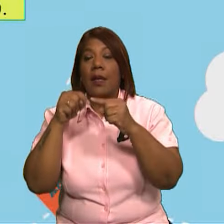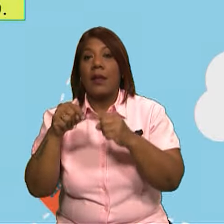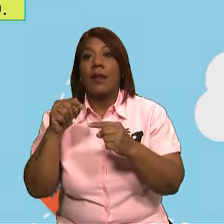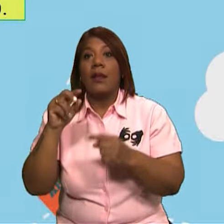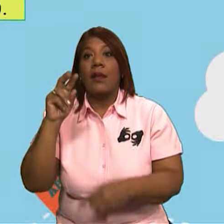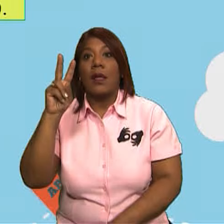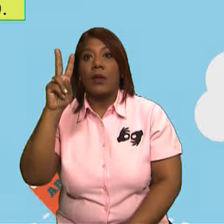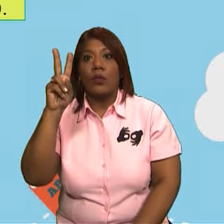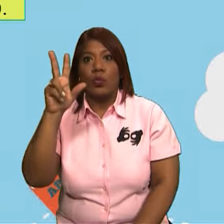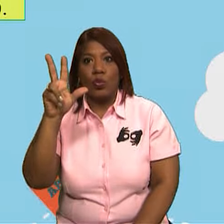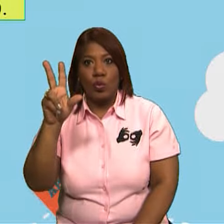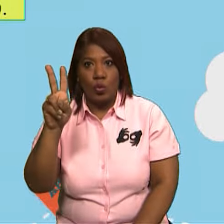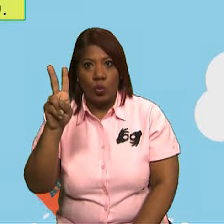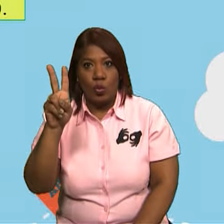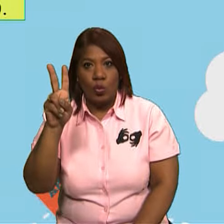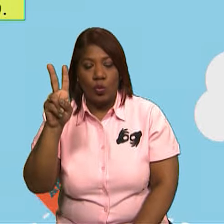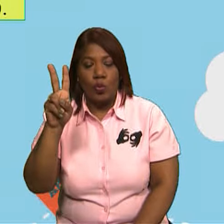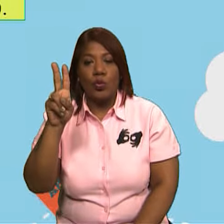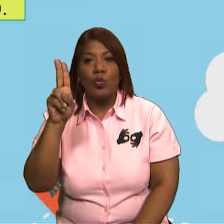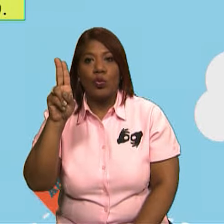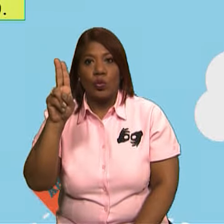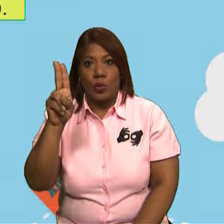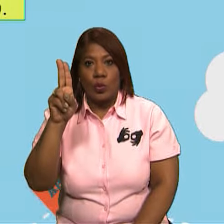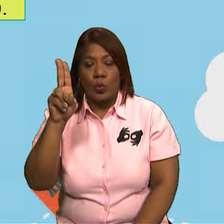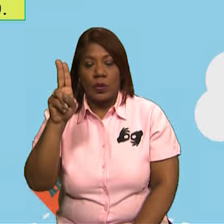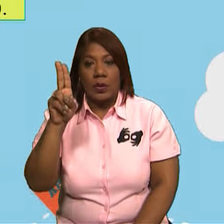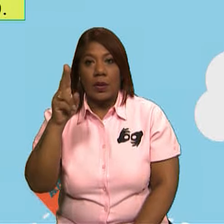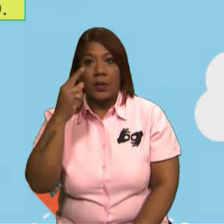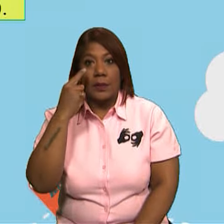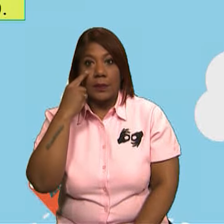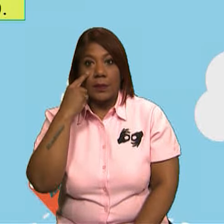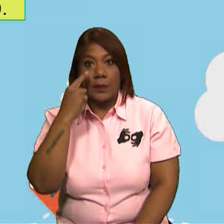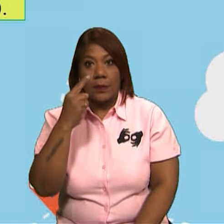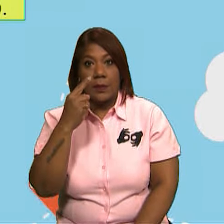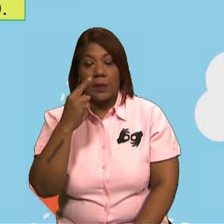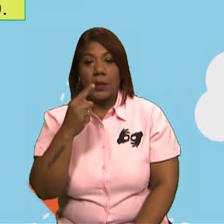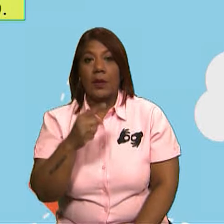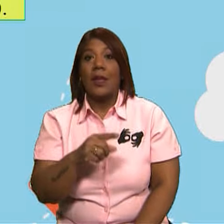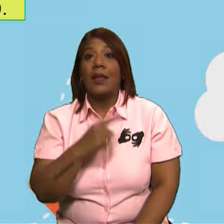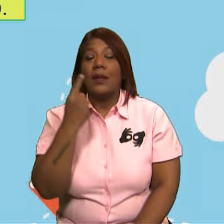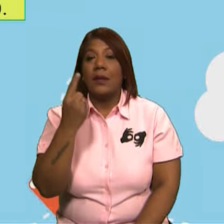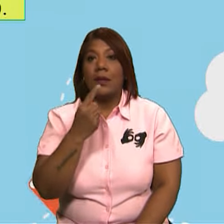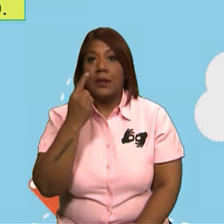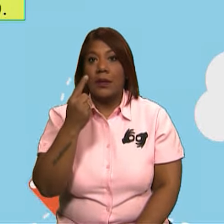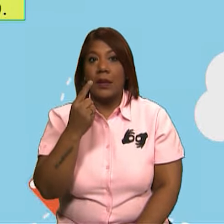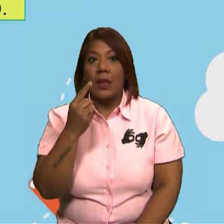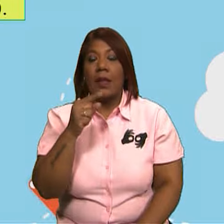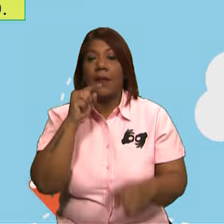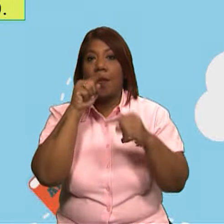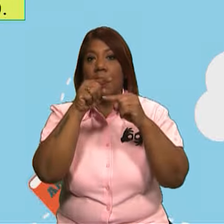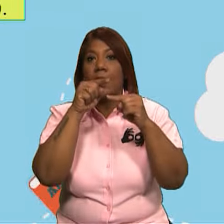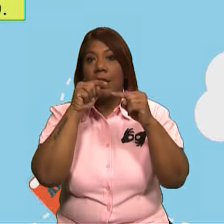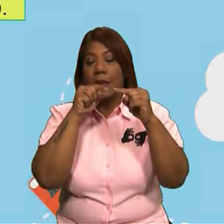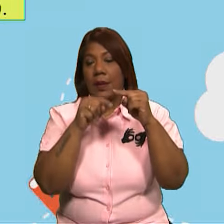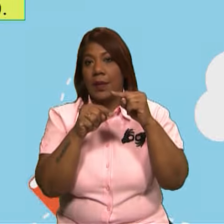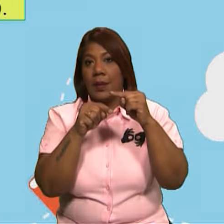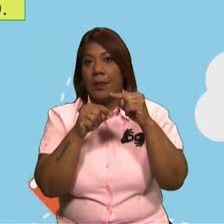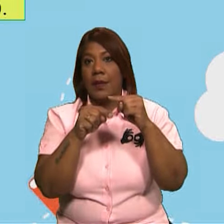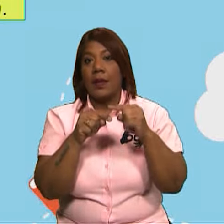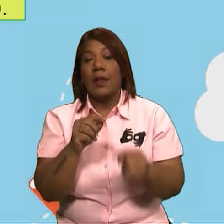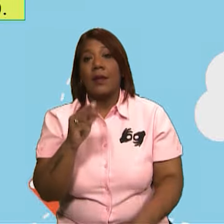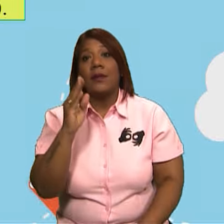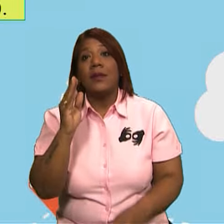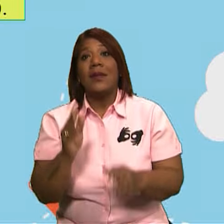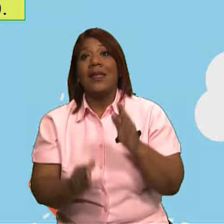números de dos cifras entre números de una sola cifra. Primero se toma del dividendo las cifras de izquierda